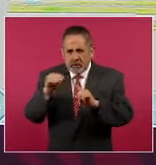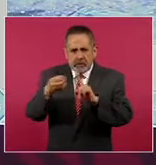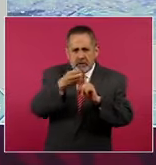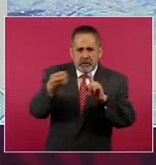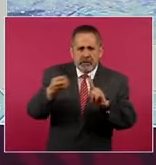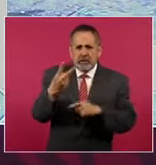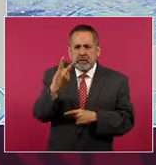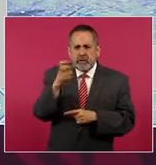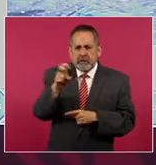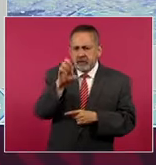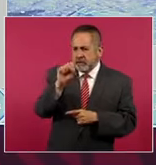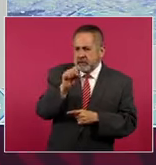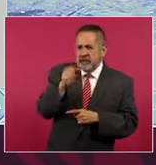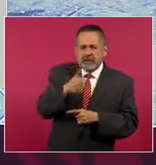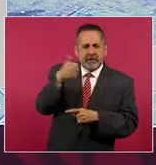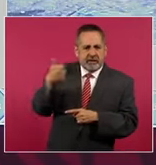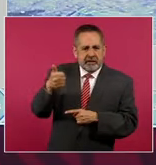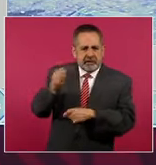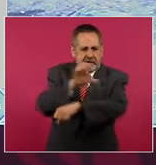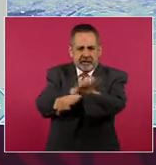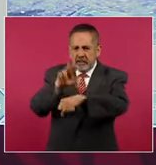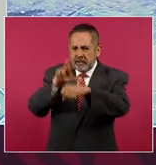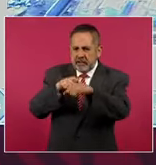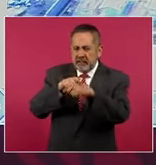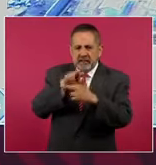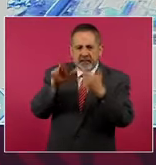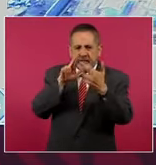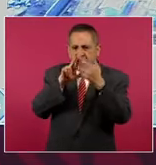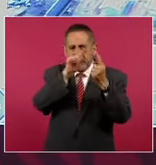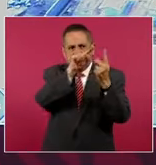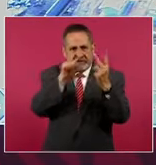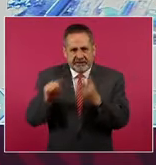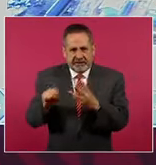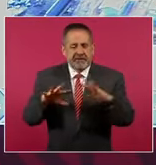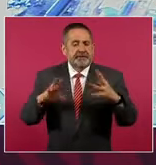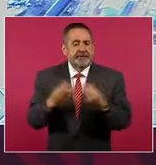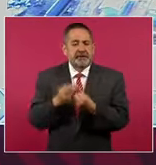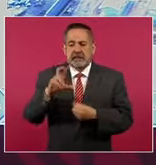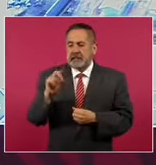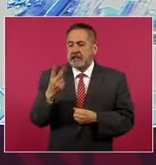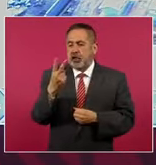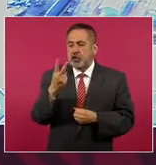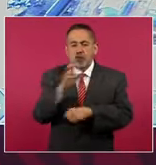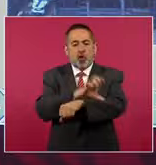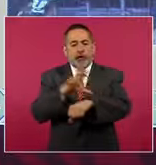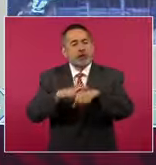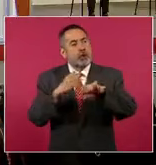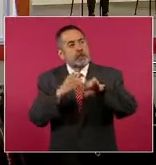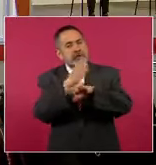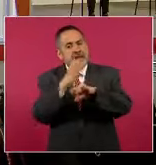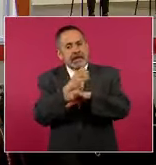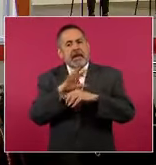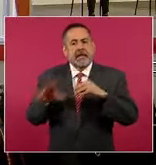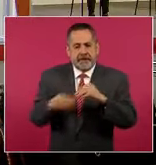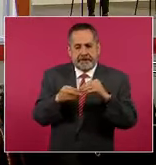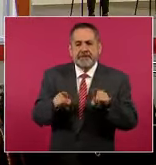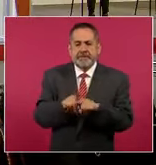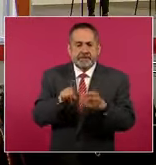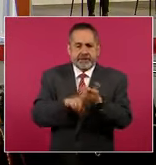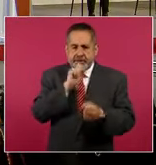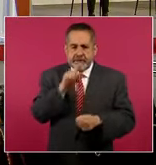estas 266 coordinaciones y las 32 coordinaciones estatales que también cuenta la Guardia.